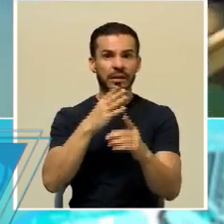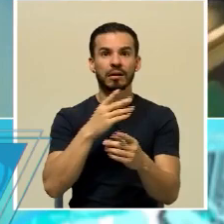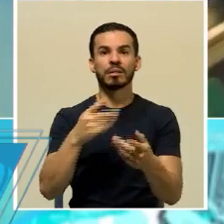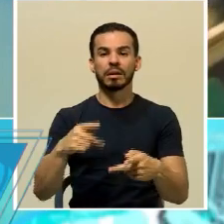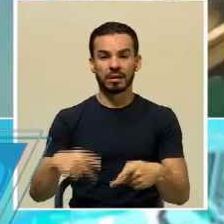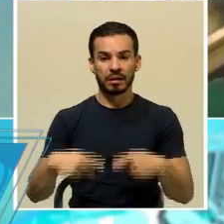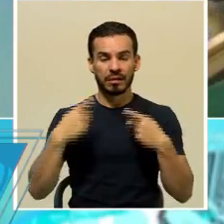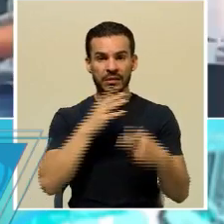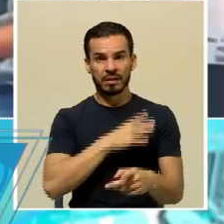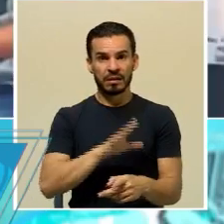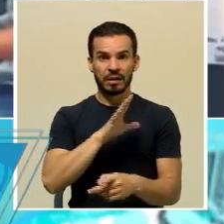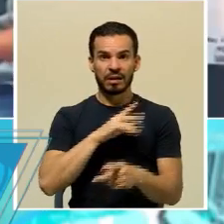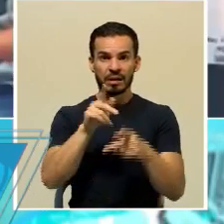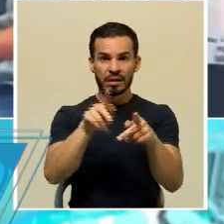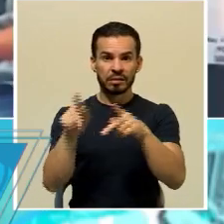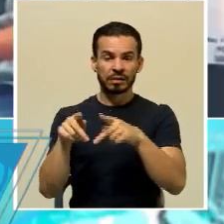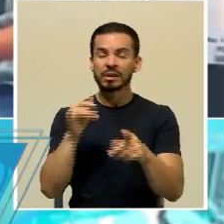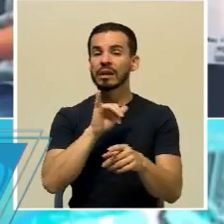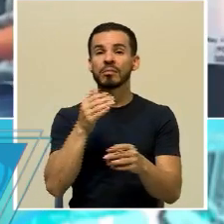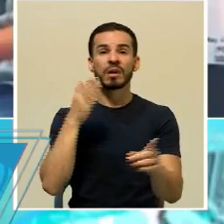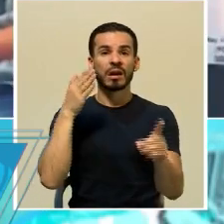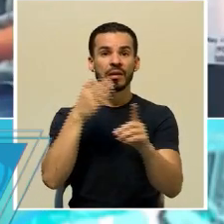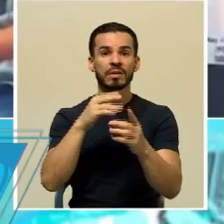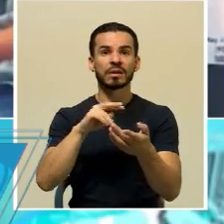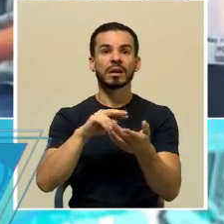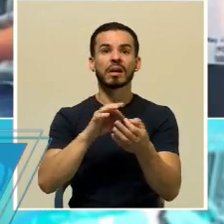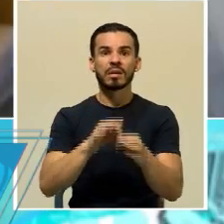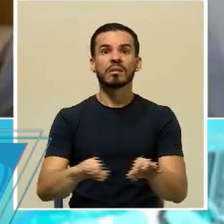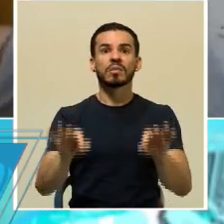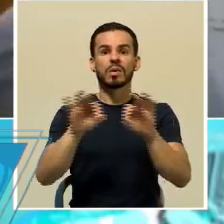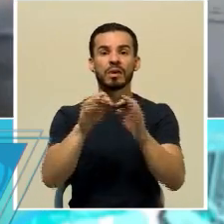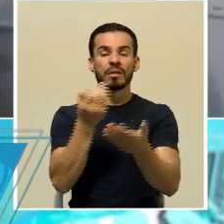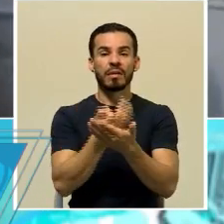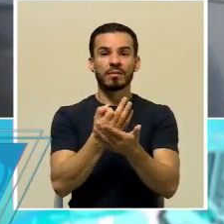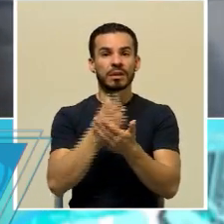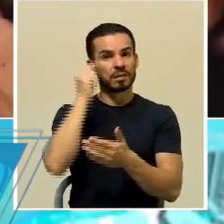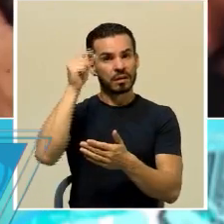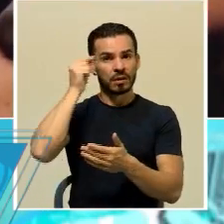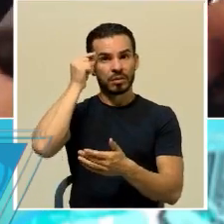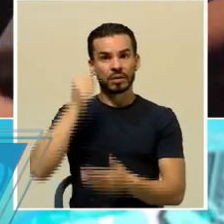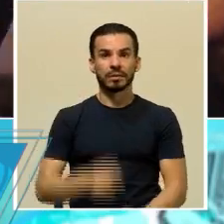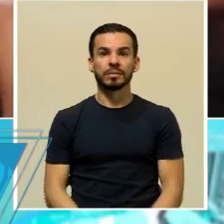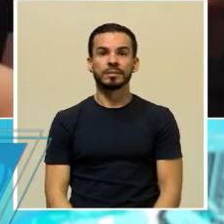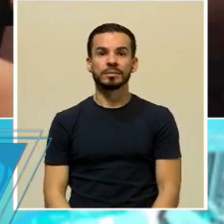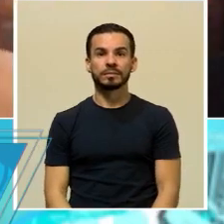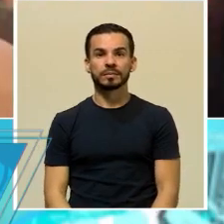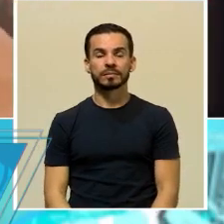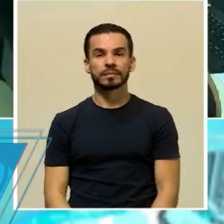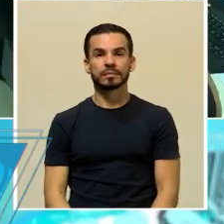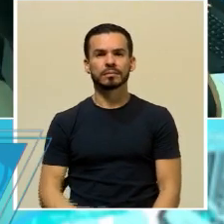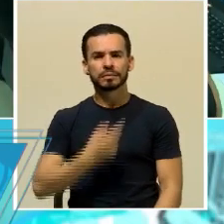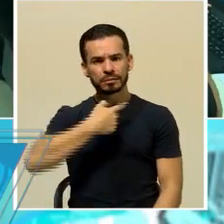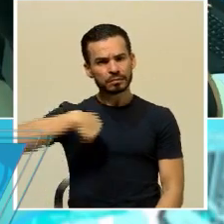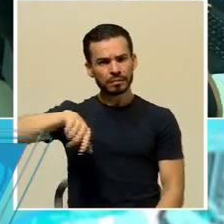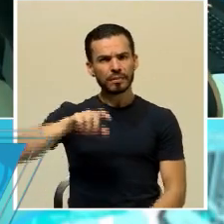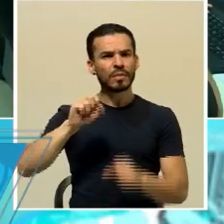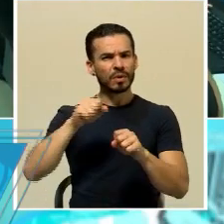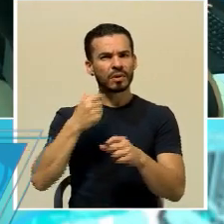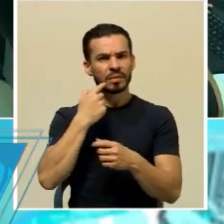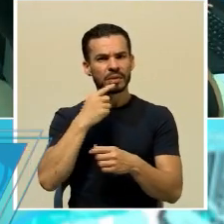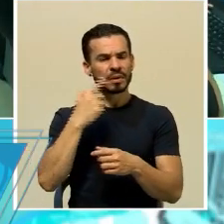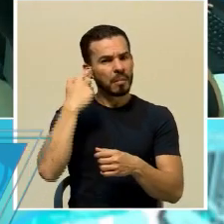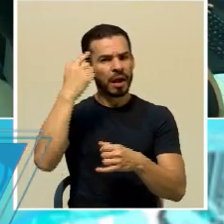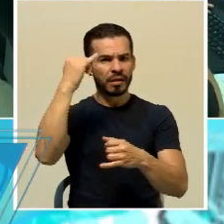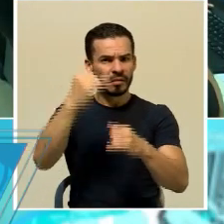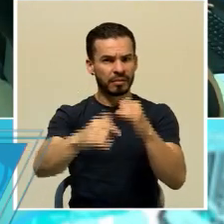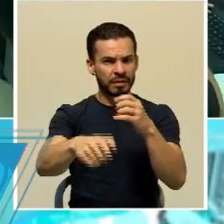de vida de las personas y también está afectando significativamente las finanzas del Estado. Podríamos decir entonces que para